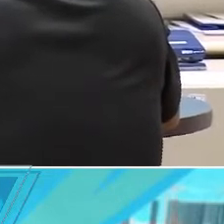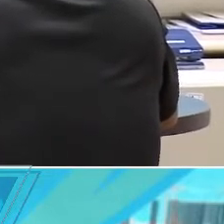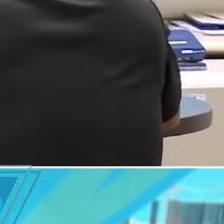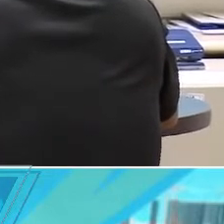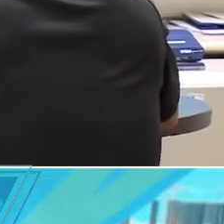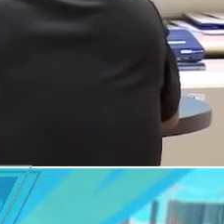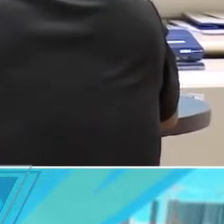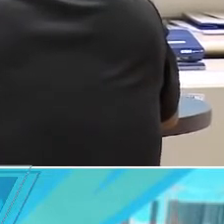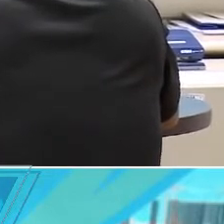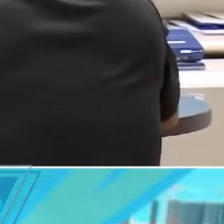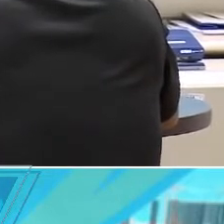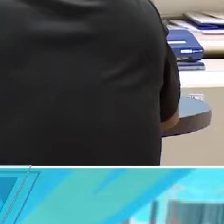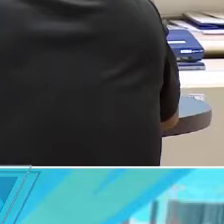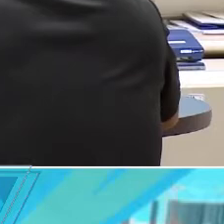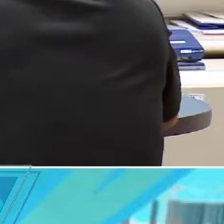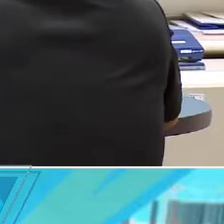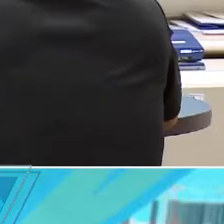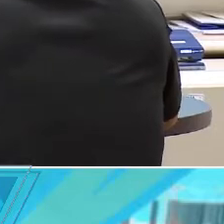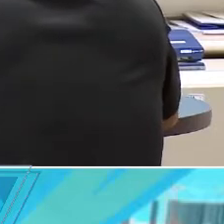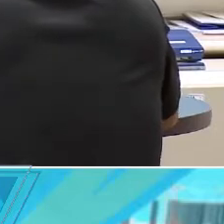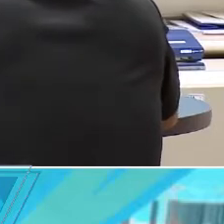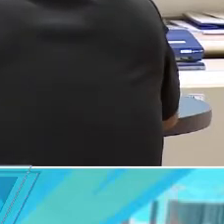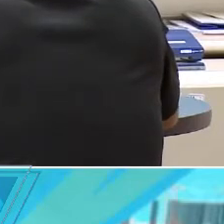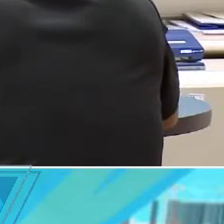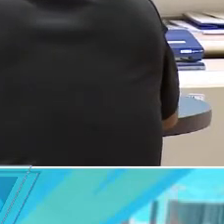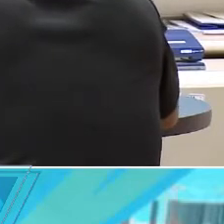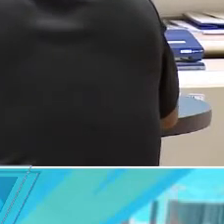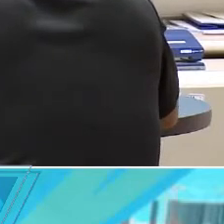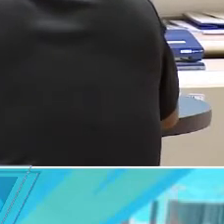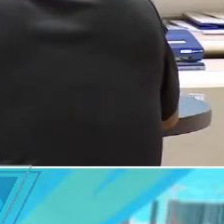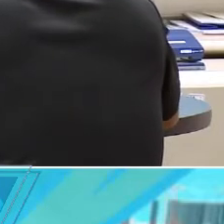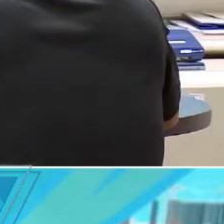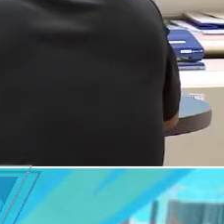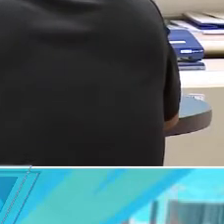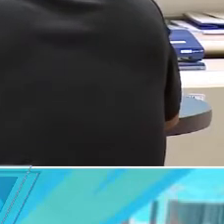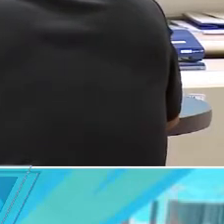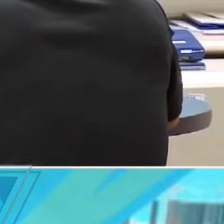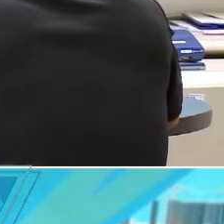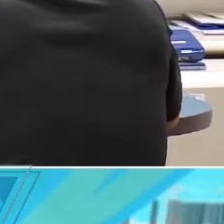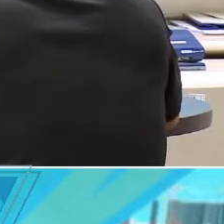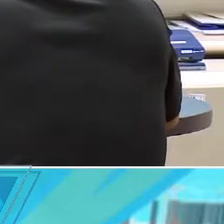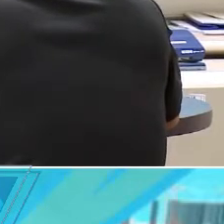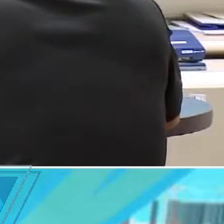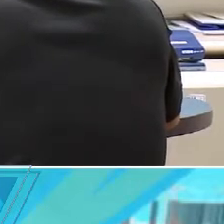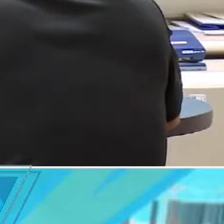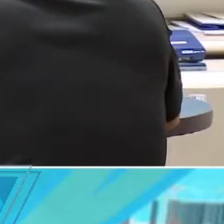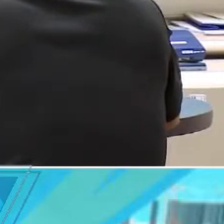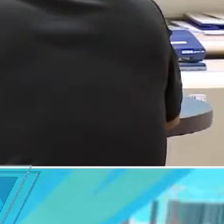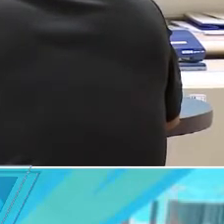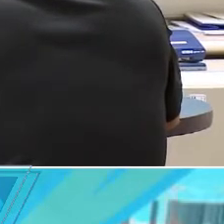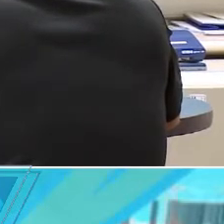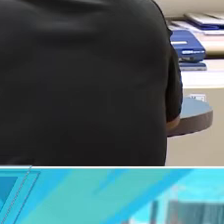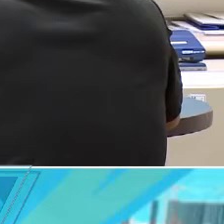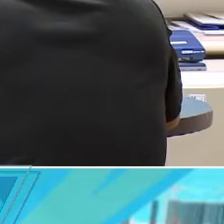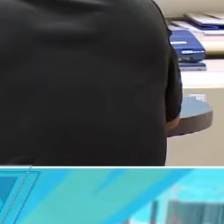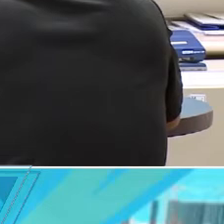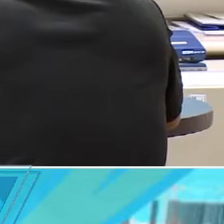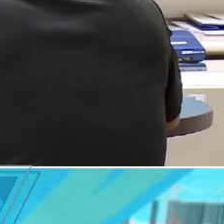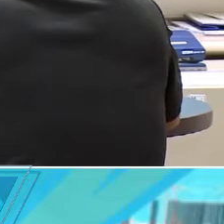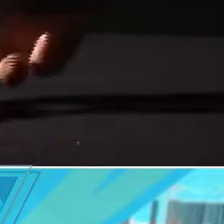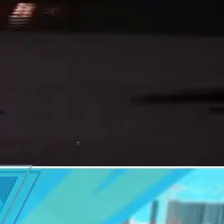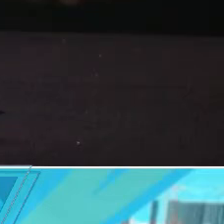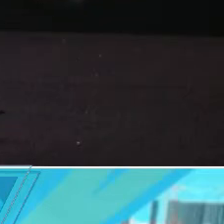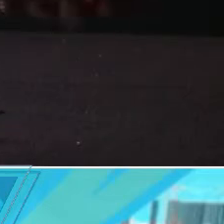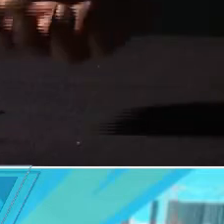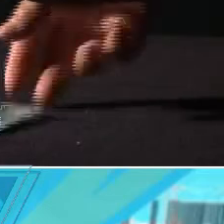Estado, pero el que se va a ver afectado al final son las empresas y es el consumidor final, porque